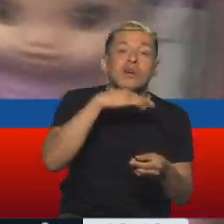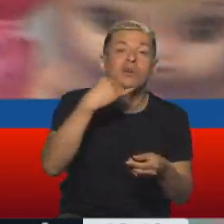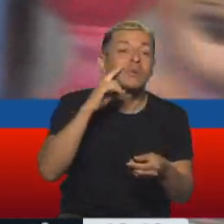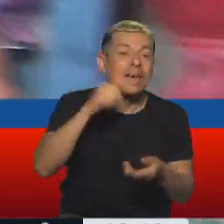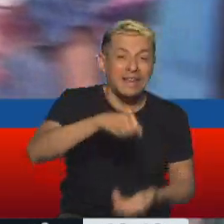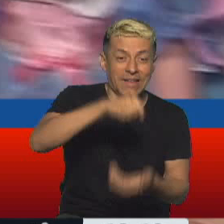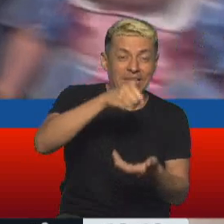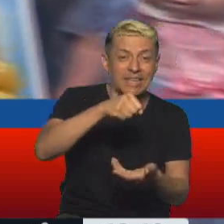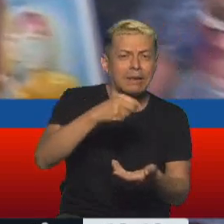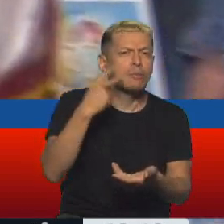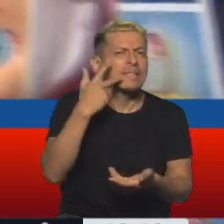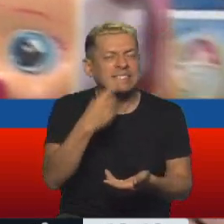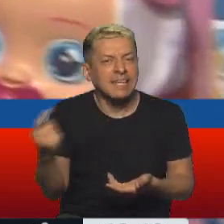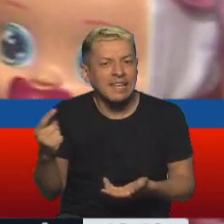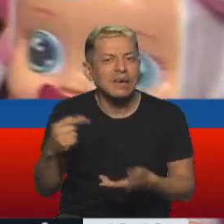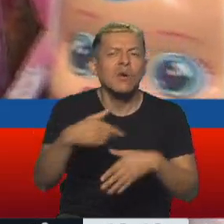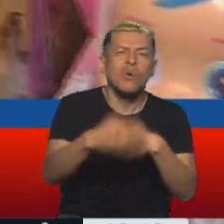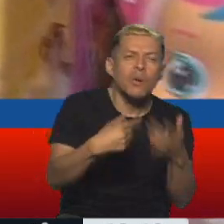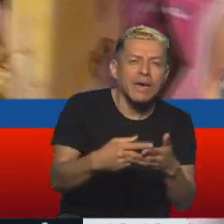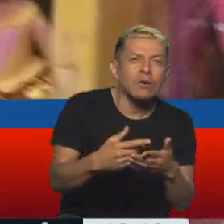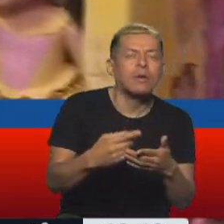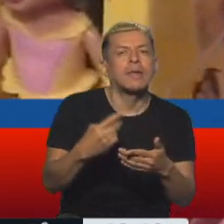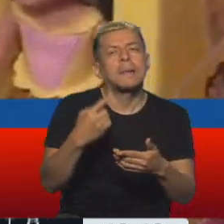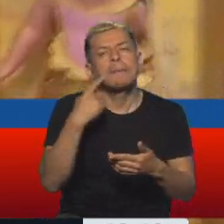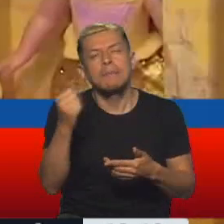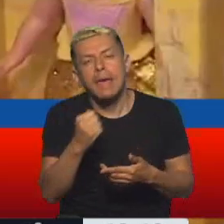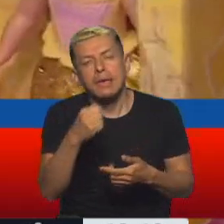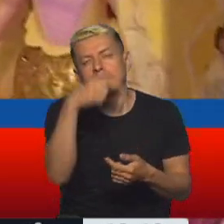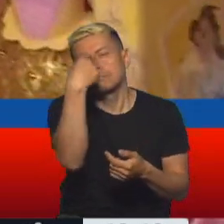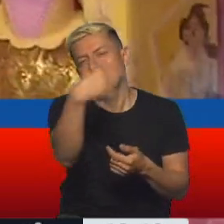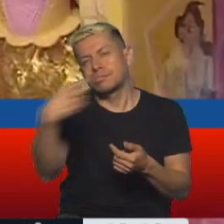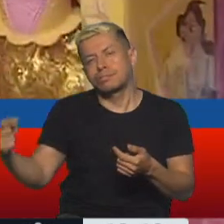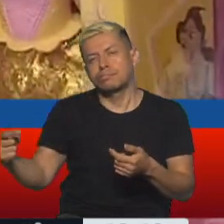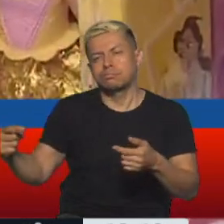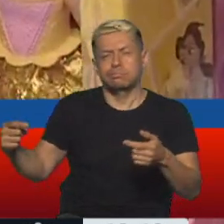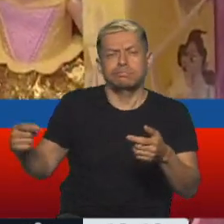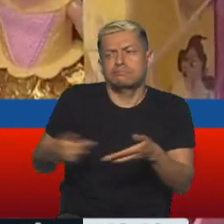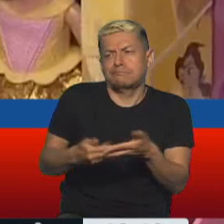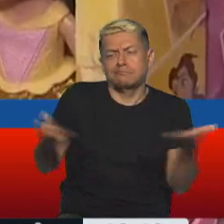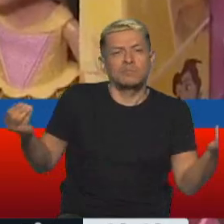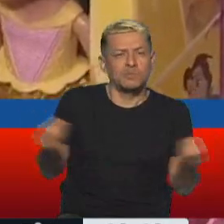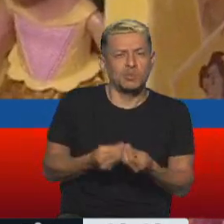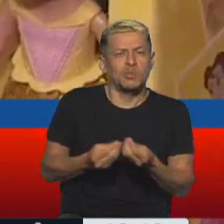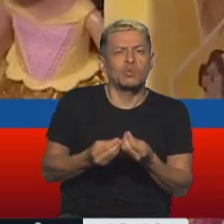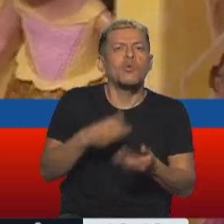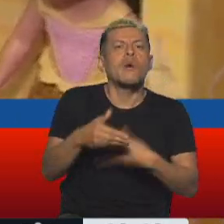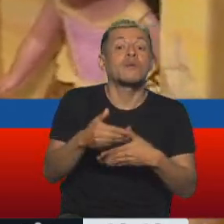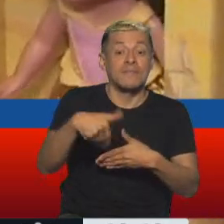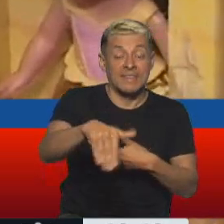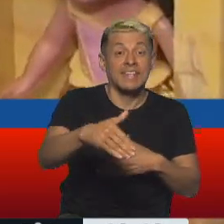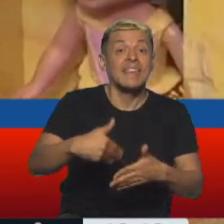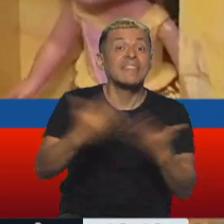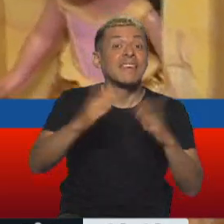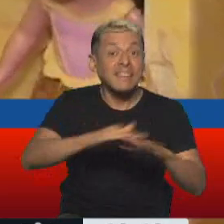doctor de 300 pesos, de 500 pesos, de 1.000 pesos... Tratamos de tener un surtido amplio para que este Día del Niño todos